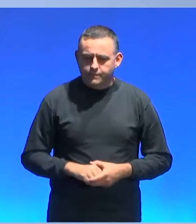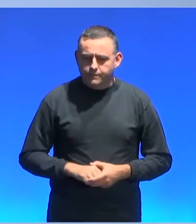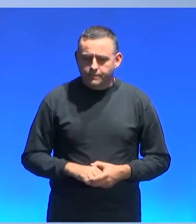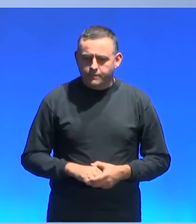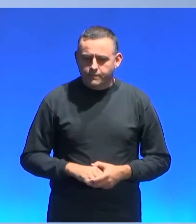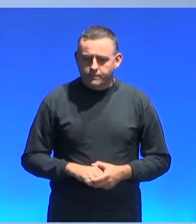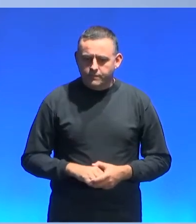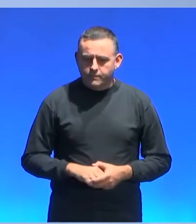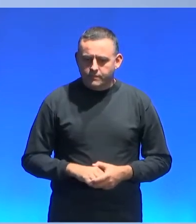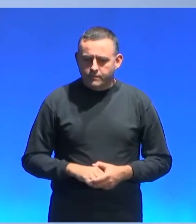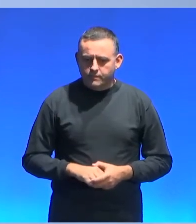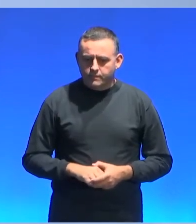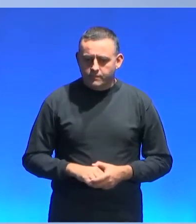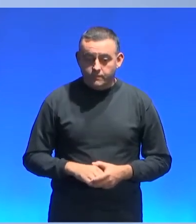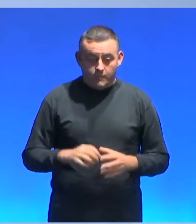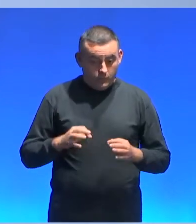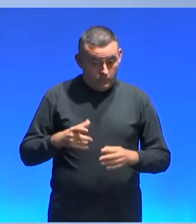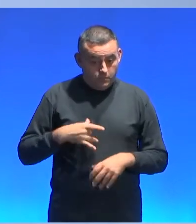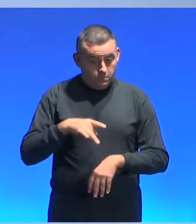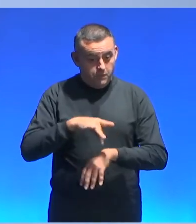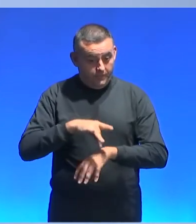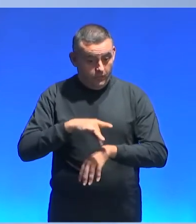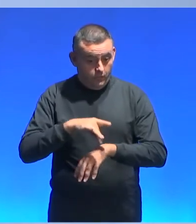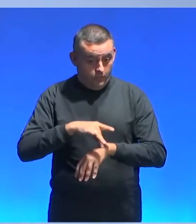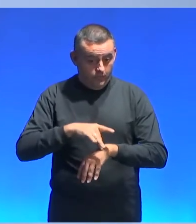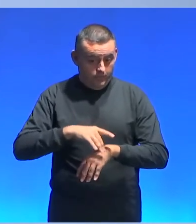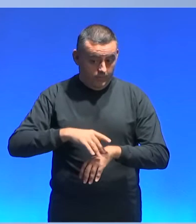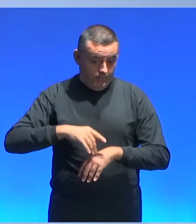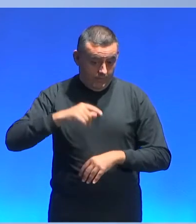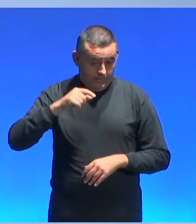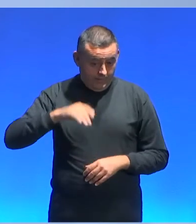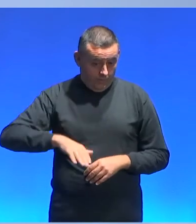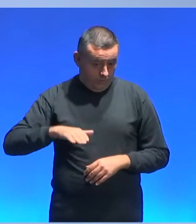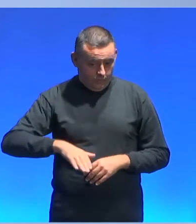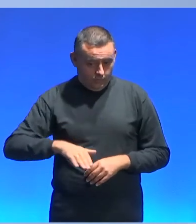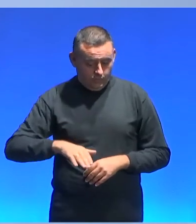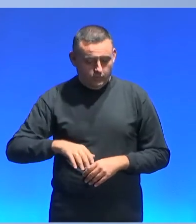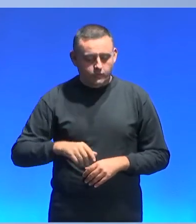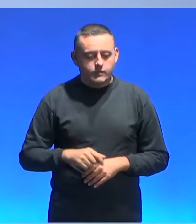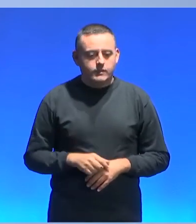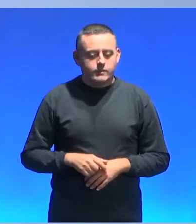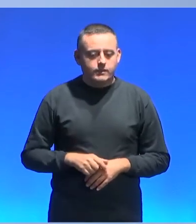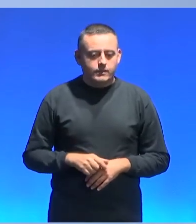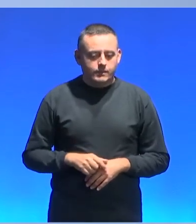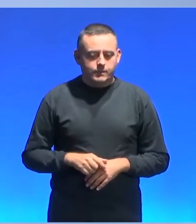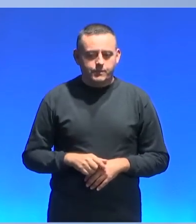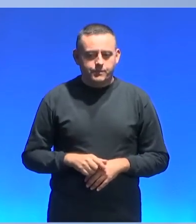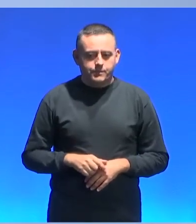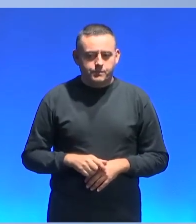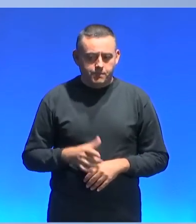a este pediatra, que ahora somos amigos porque nos encontramos, cenamos juntos,